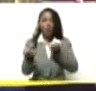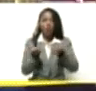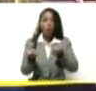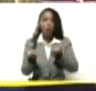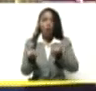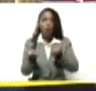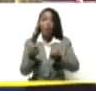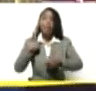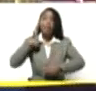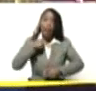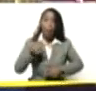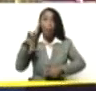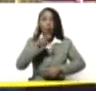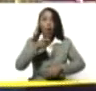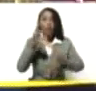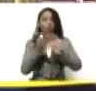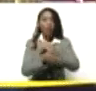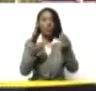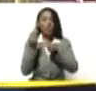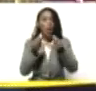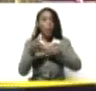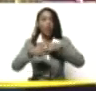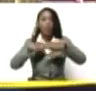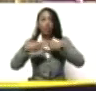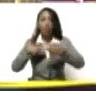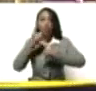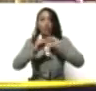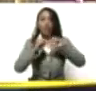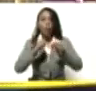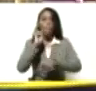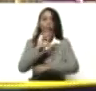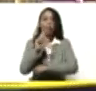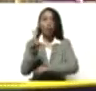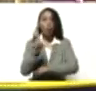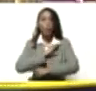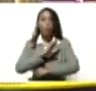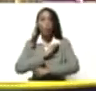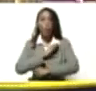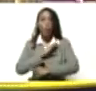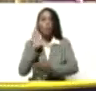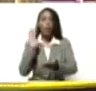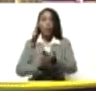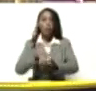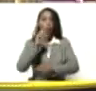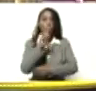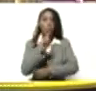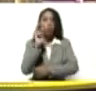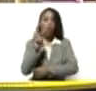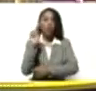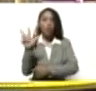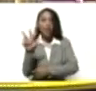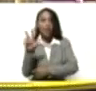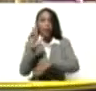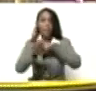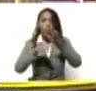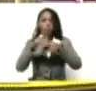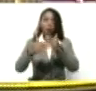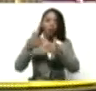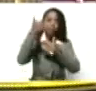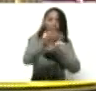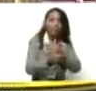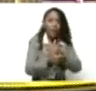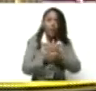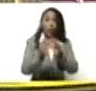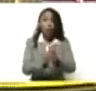buscar, como revolución del siglo XXI, estar uno, dos, tres pasos adelante de los